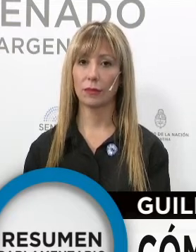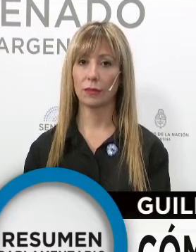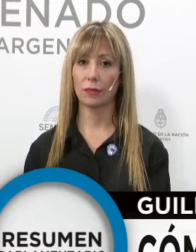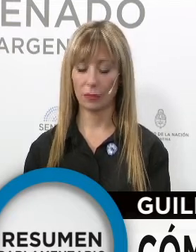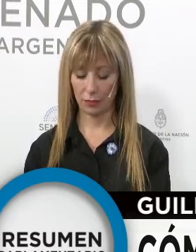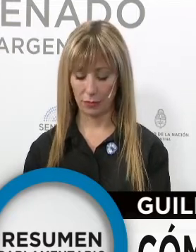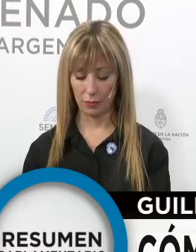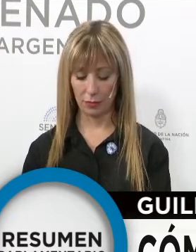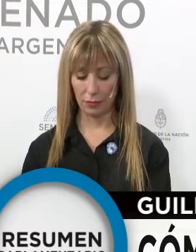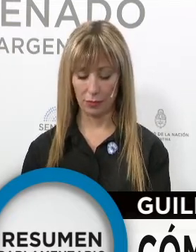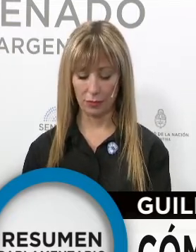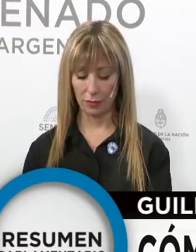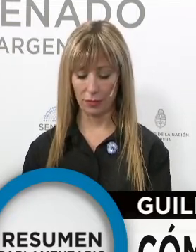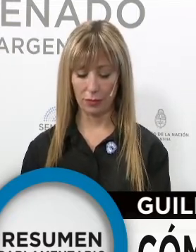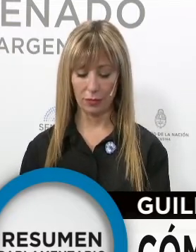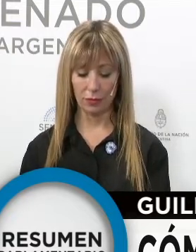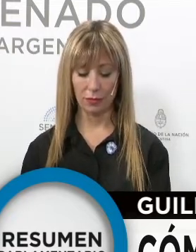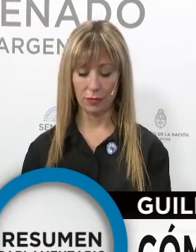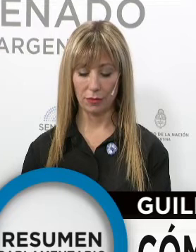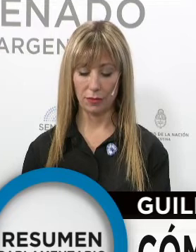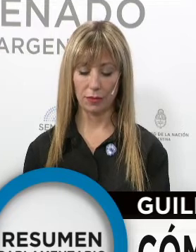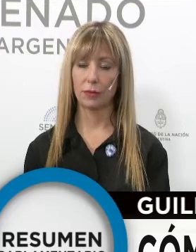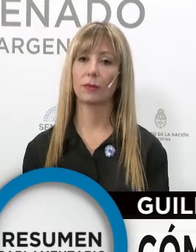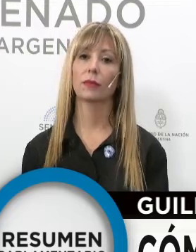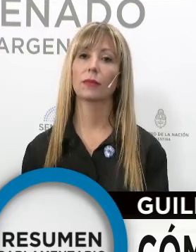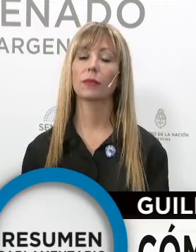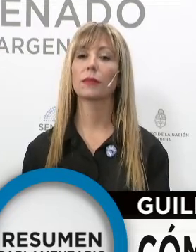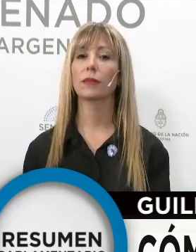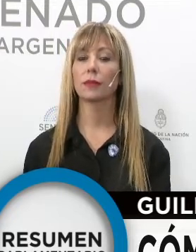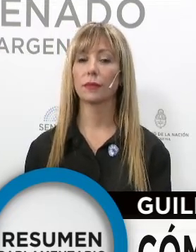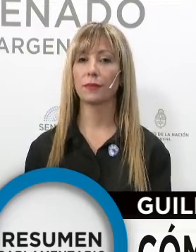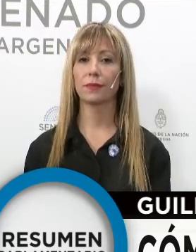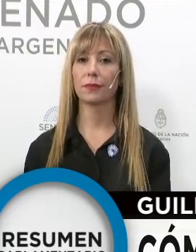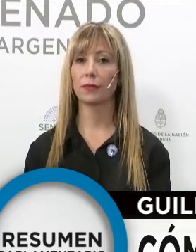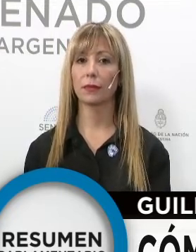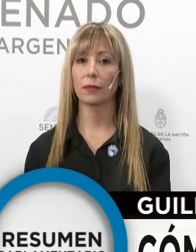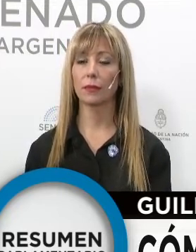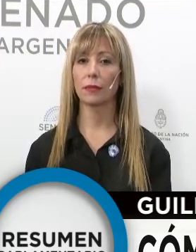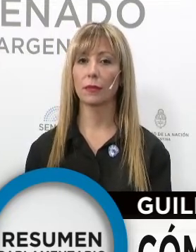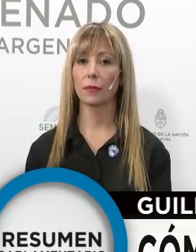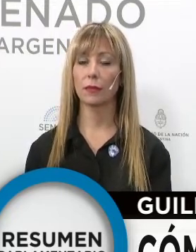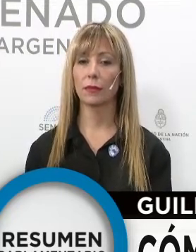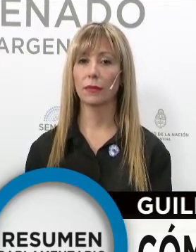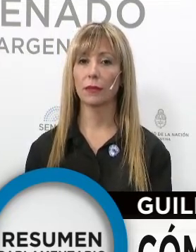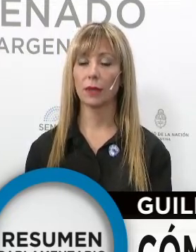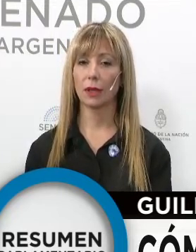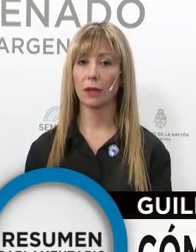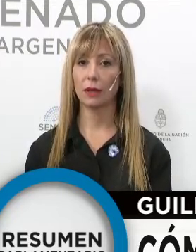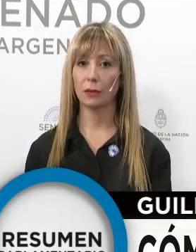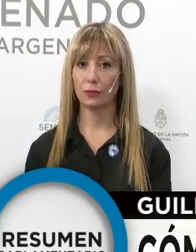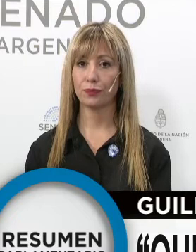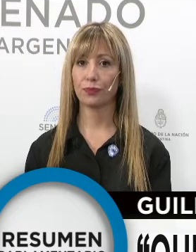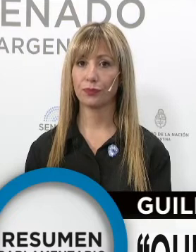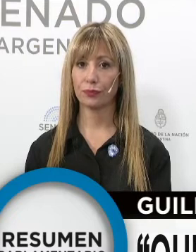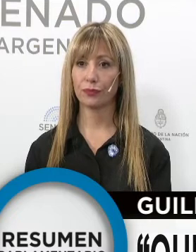político y establecimos un parangón, y uno de los temas en discusión fue la justicia, que recién analizamos los números de miembros de la